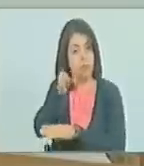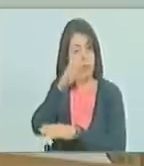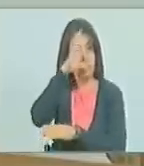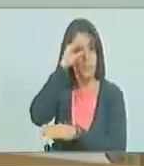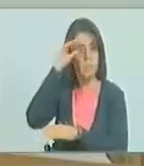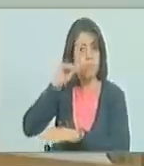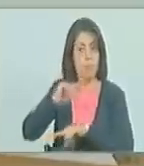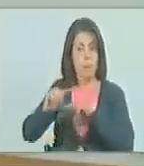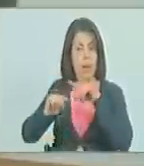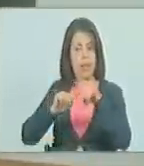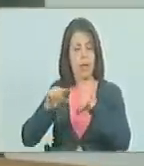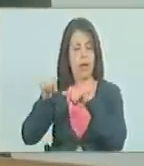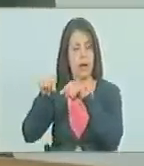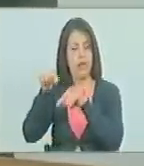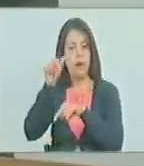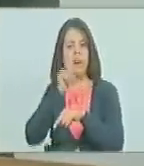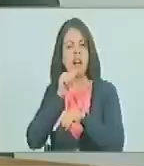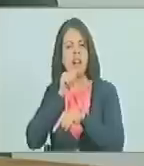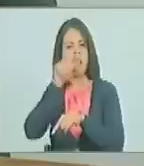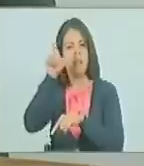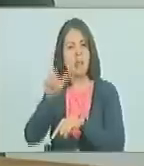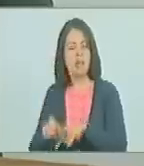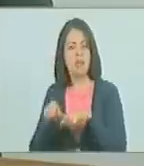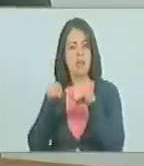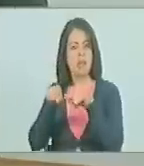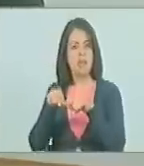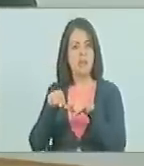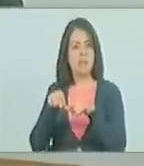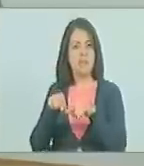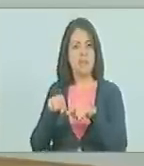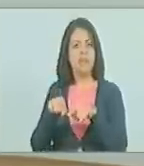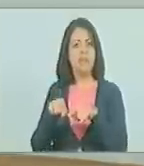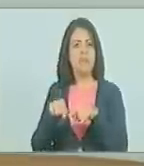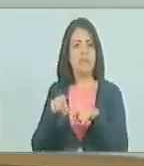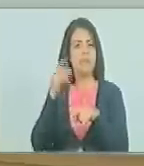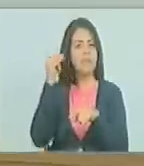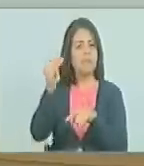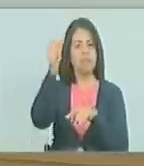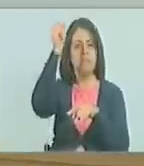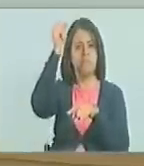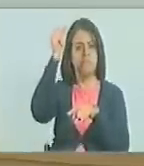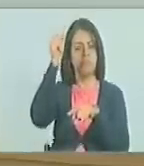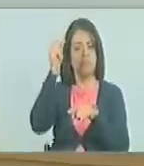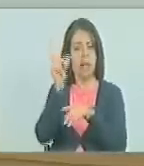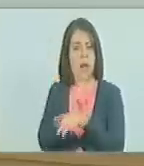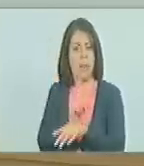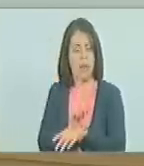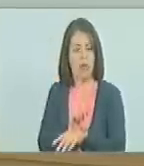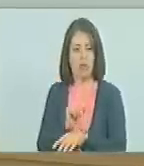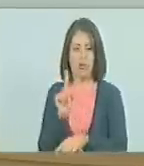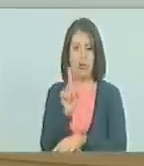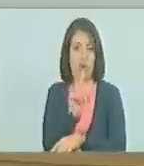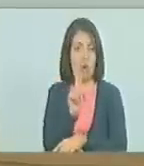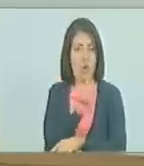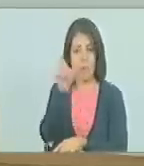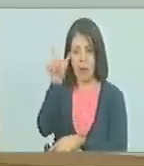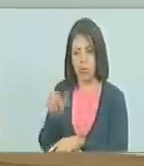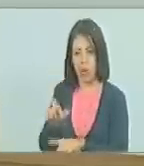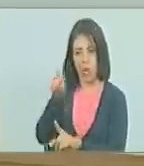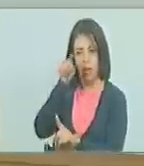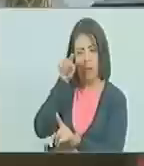quien le daba las órdenes. Es decir, no es una cosa de que él chasqueaba los dedos y se le cumplían las cosas. Alguien recibía órdenes